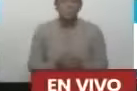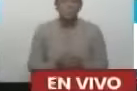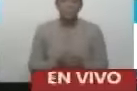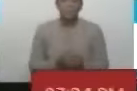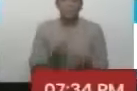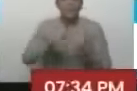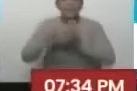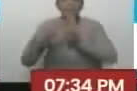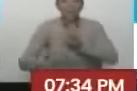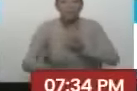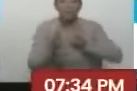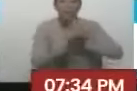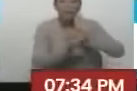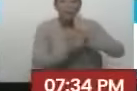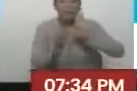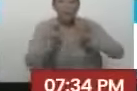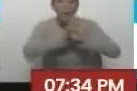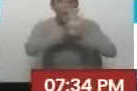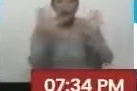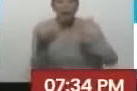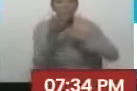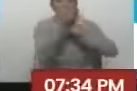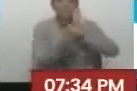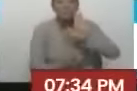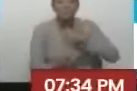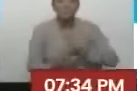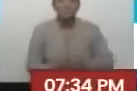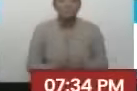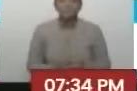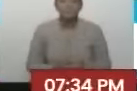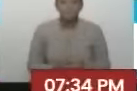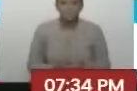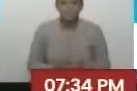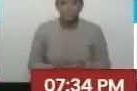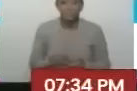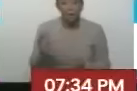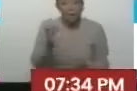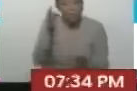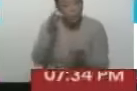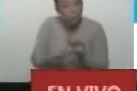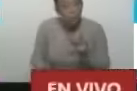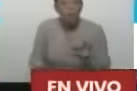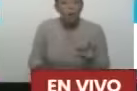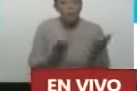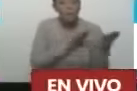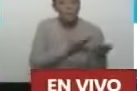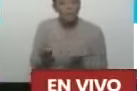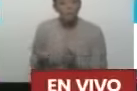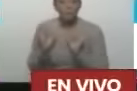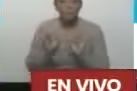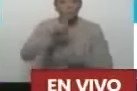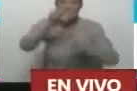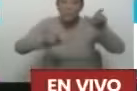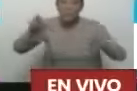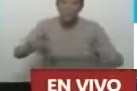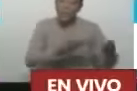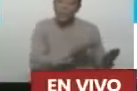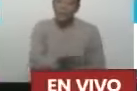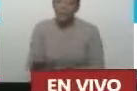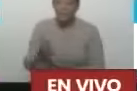derecho que tenemos allí muy claro No aquí Bueno afortunadamente hoy tenemos invitado especial